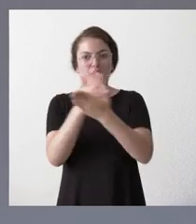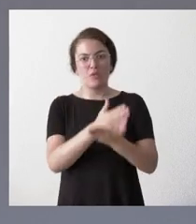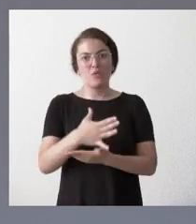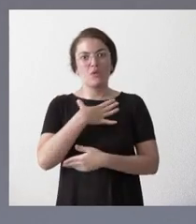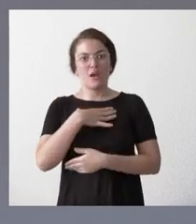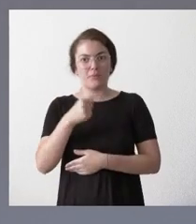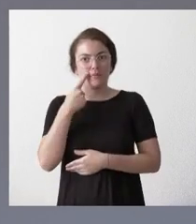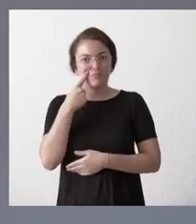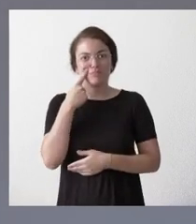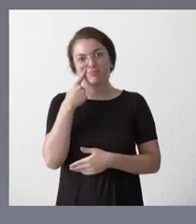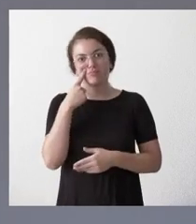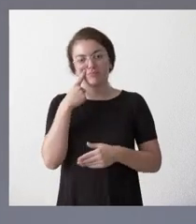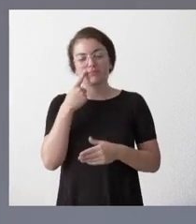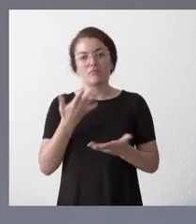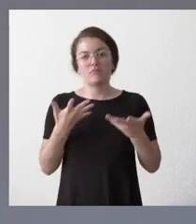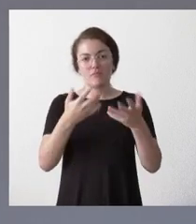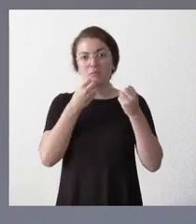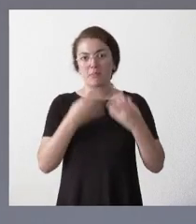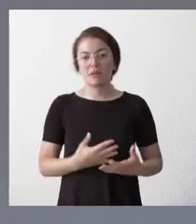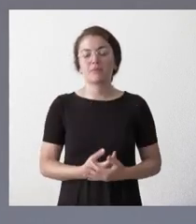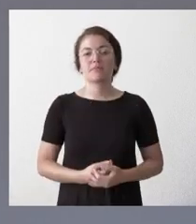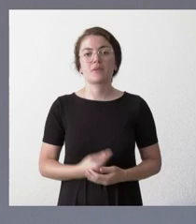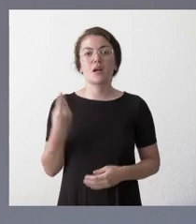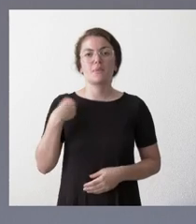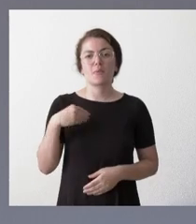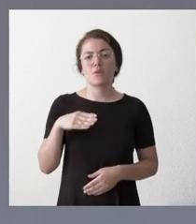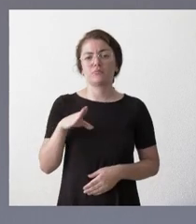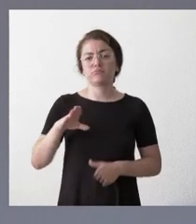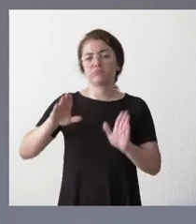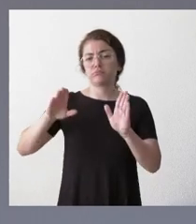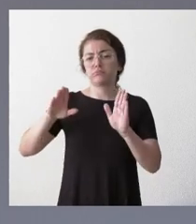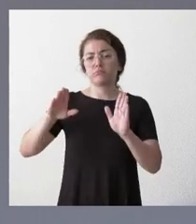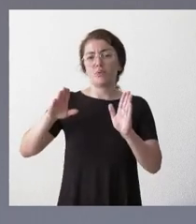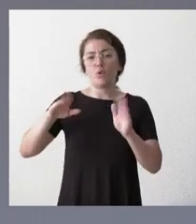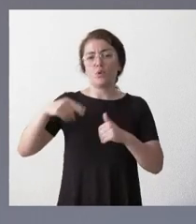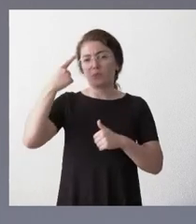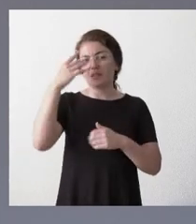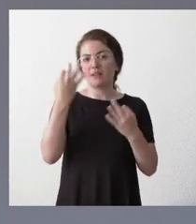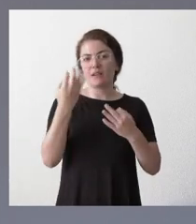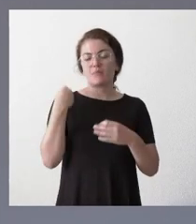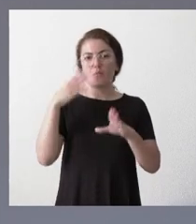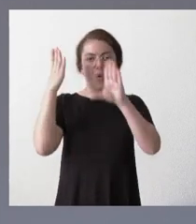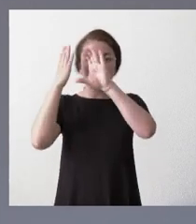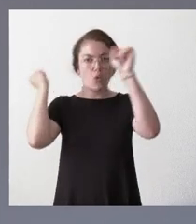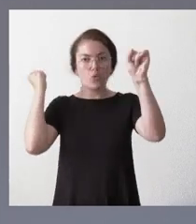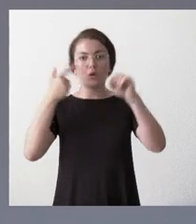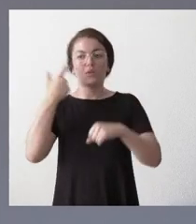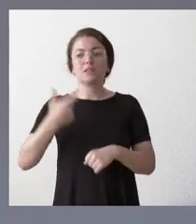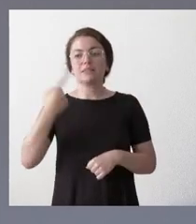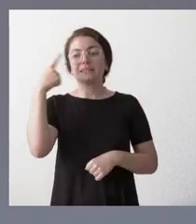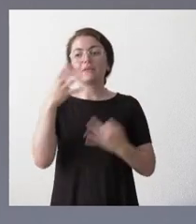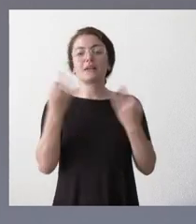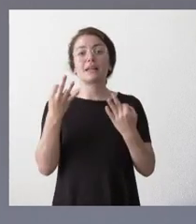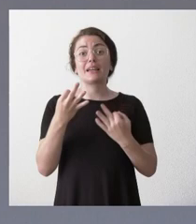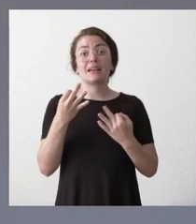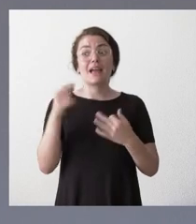todos esos menores. Las últimas noticias que nos ha trasladado el consulado ucraniano es que ellos quieren que